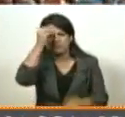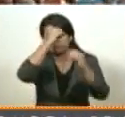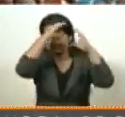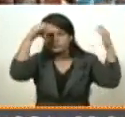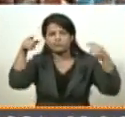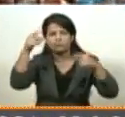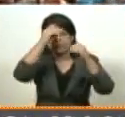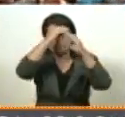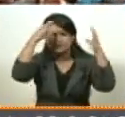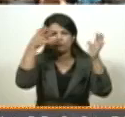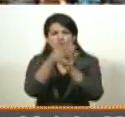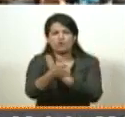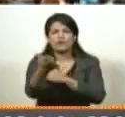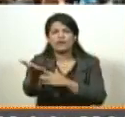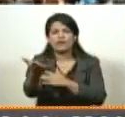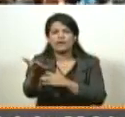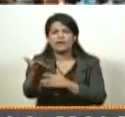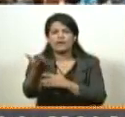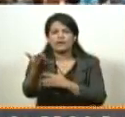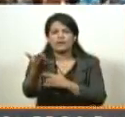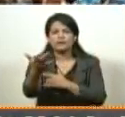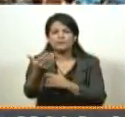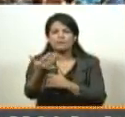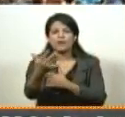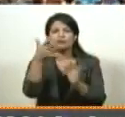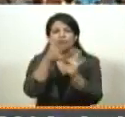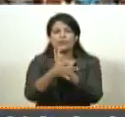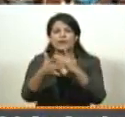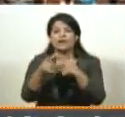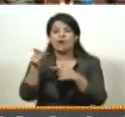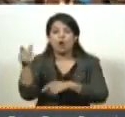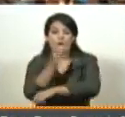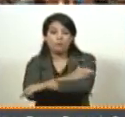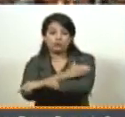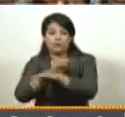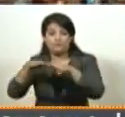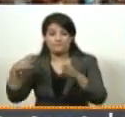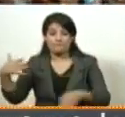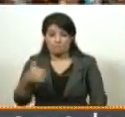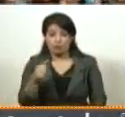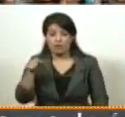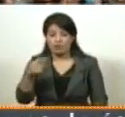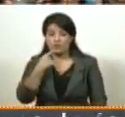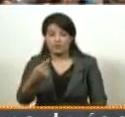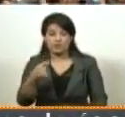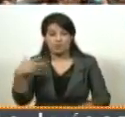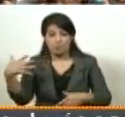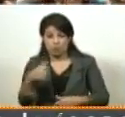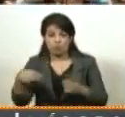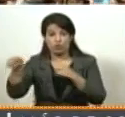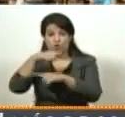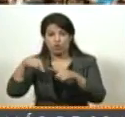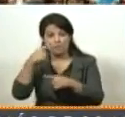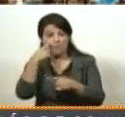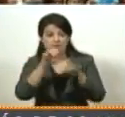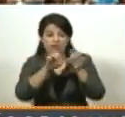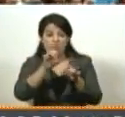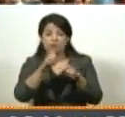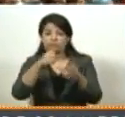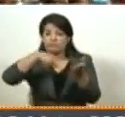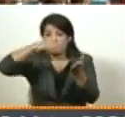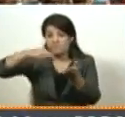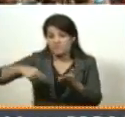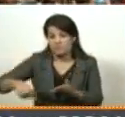lectura en relación a esta actividad convocada por la Mesa de la Unidad Democrática que se ha hecho para medir a un sector de la